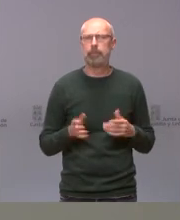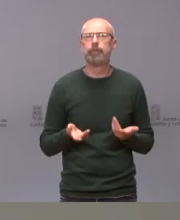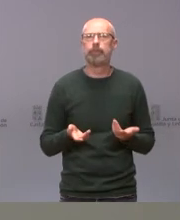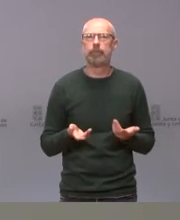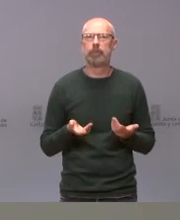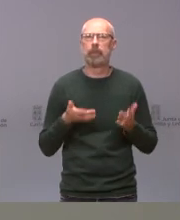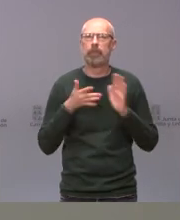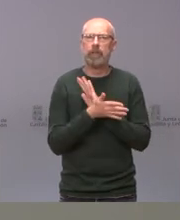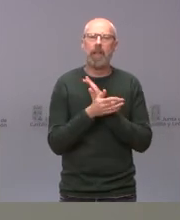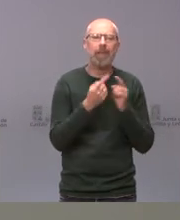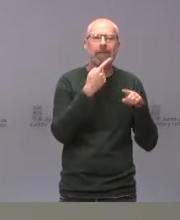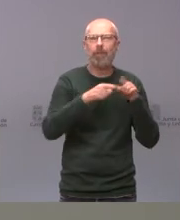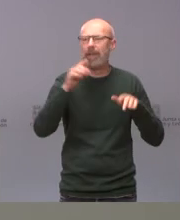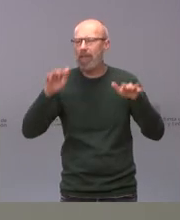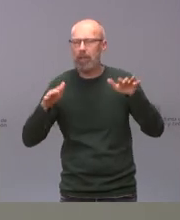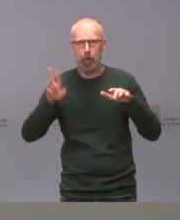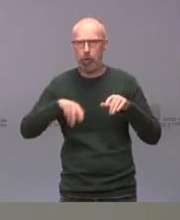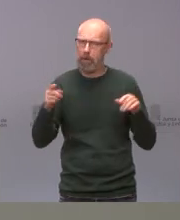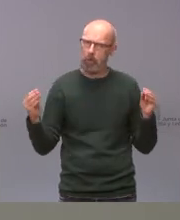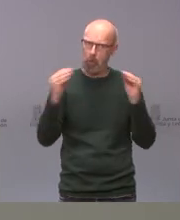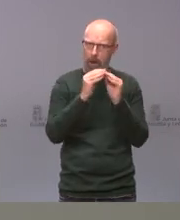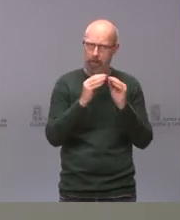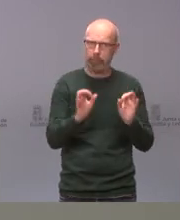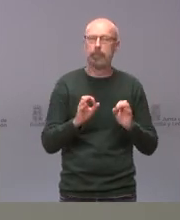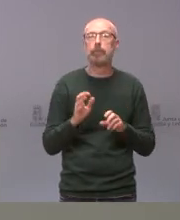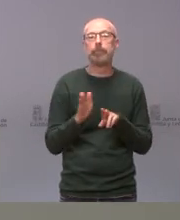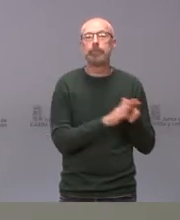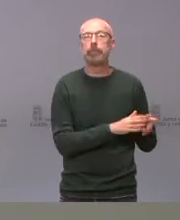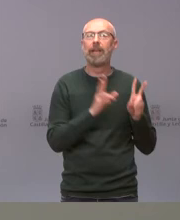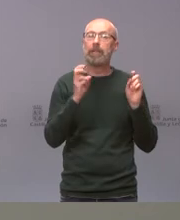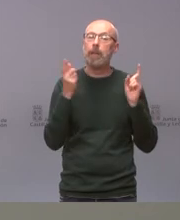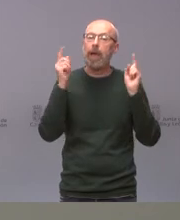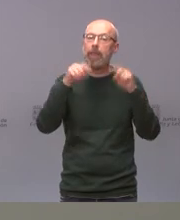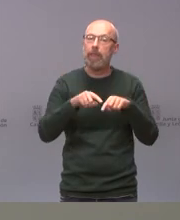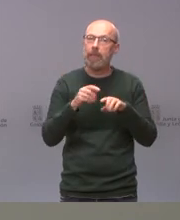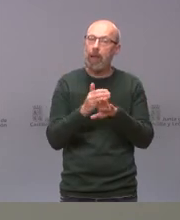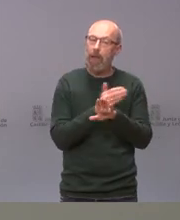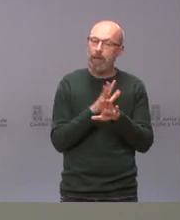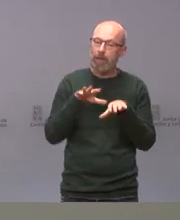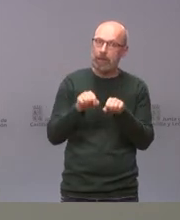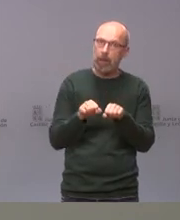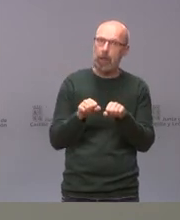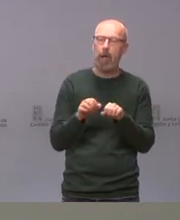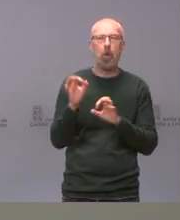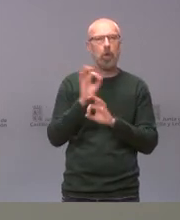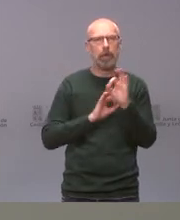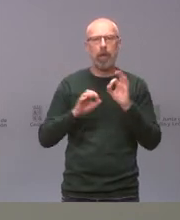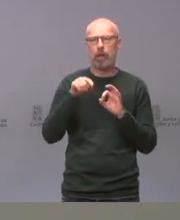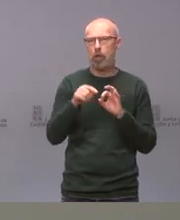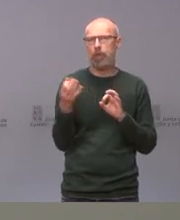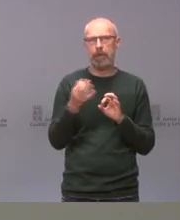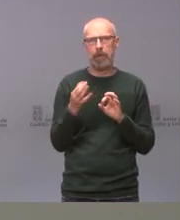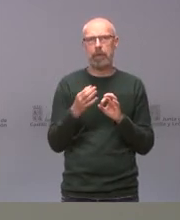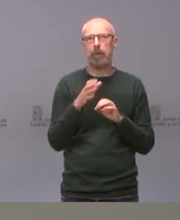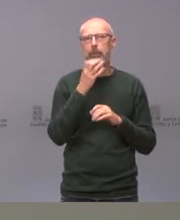no hace distinciones. Segundo elemento, la cita previa es un elemento fundamental a la hora de la organización. Por lo tanto, yo necesito que me